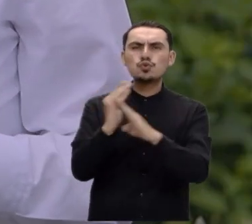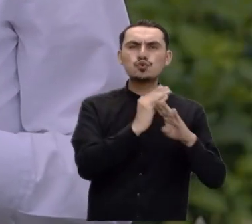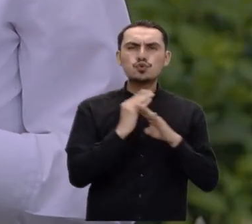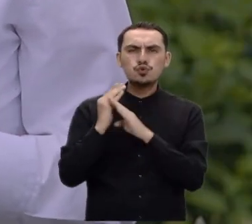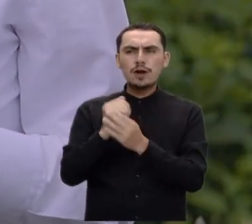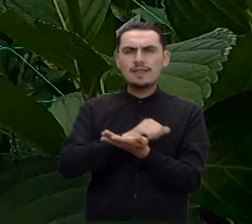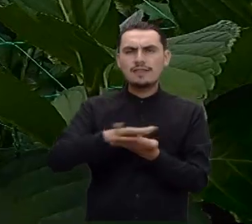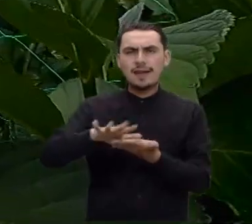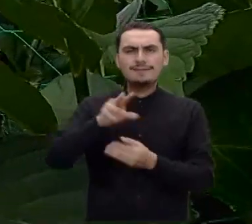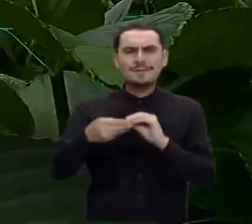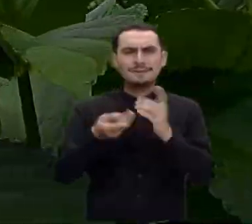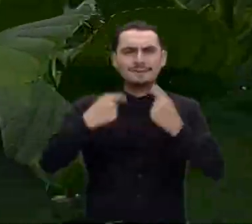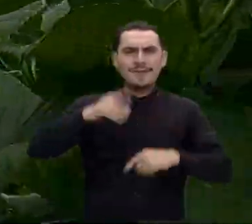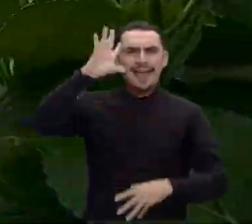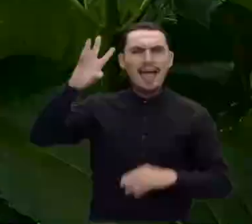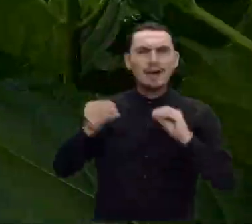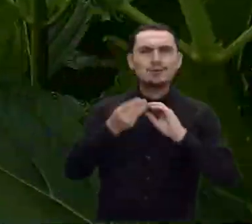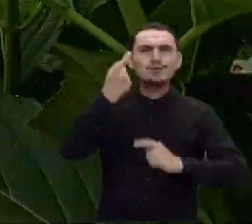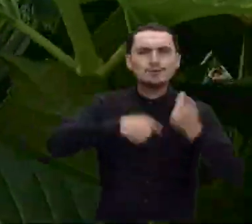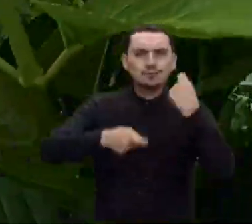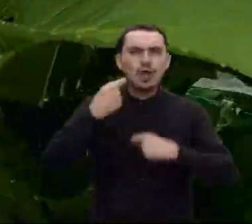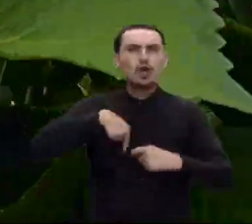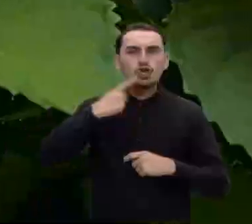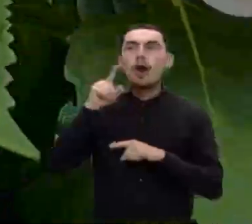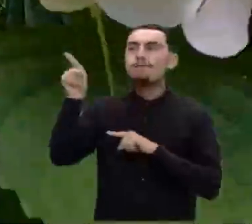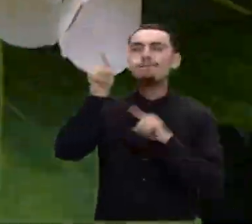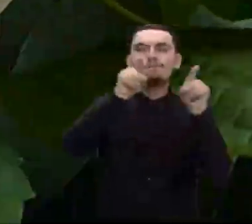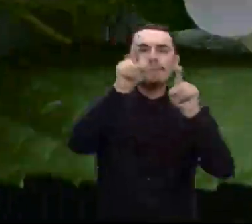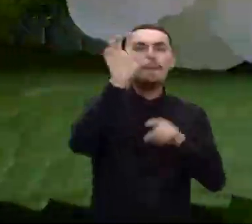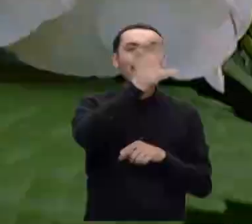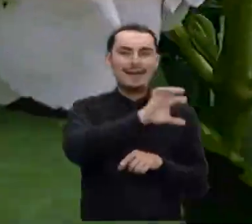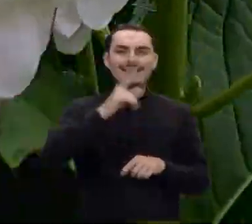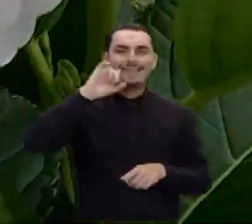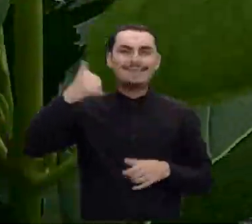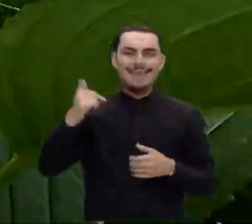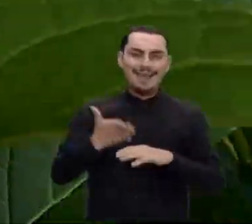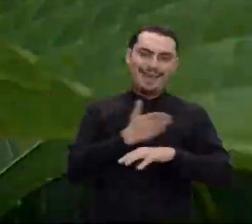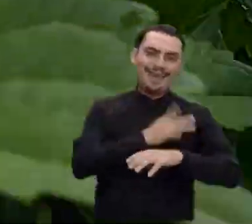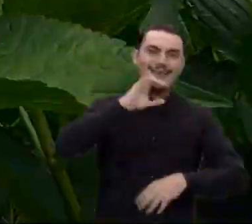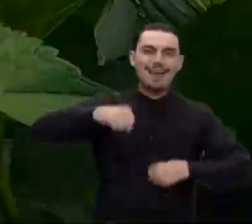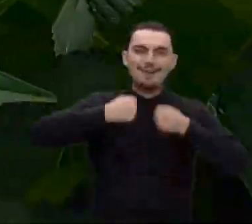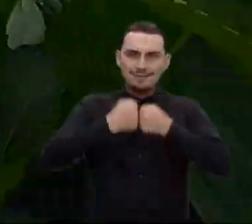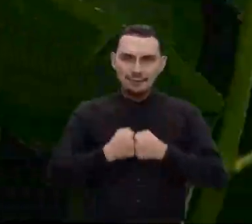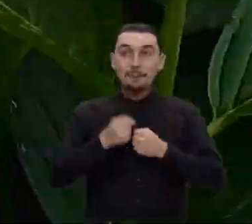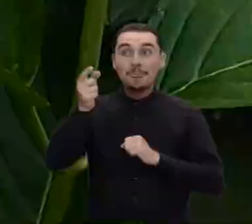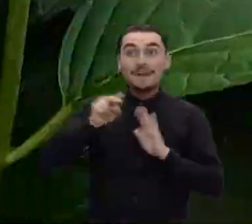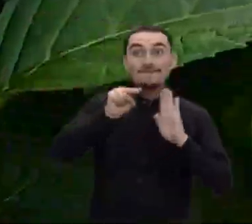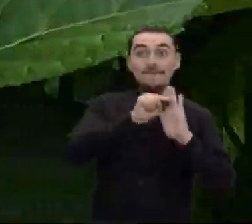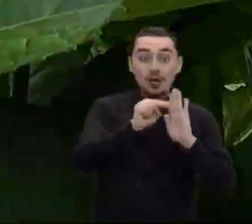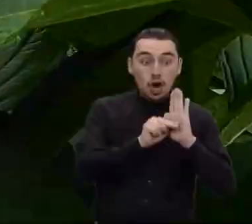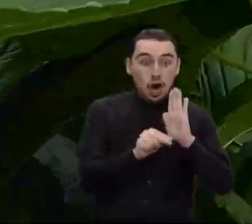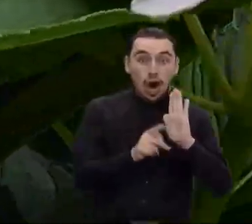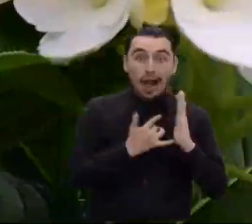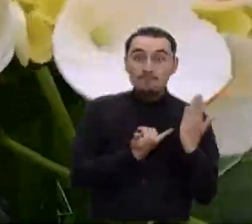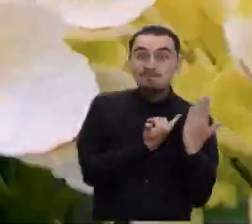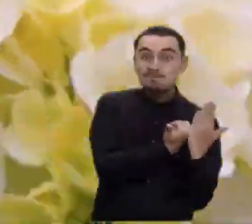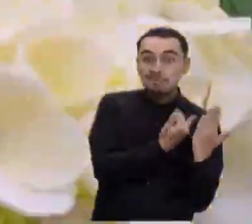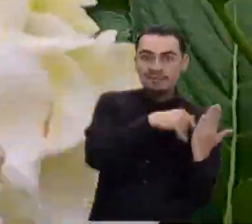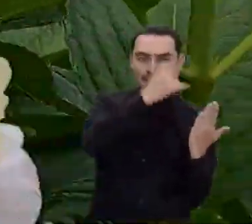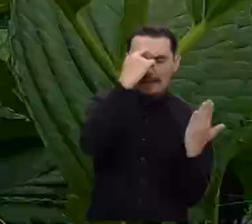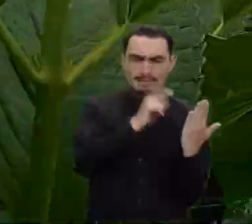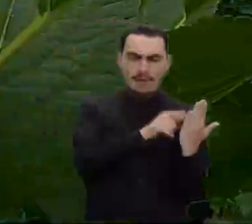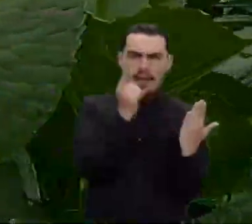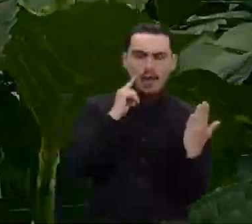medidas fitosanitarias y a los acuerdos de comercio que tenemos con los distintos países. Esa norma está concebida